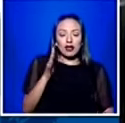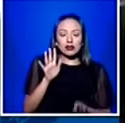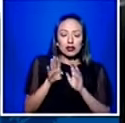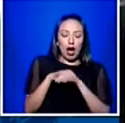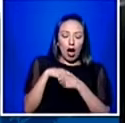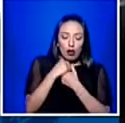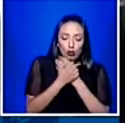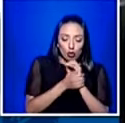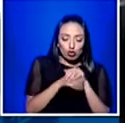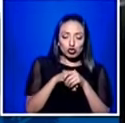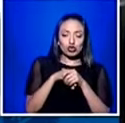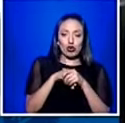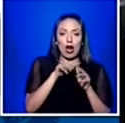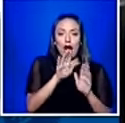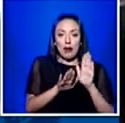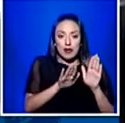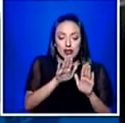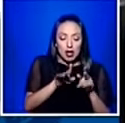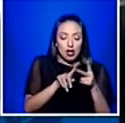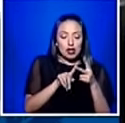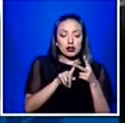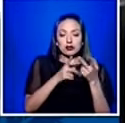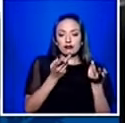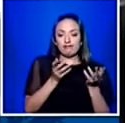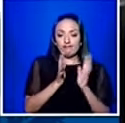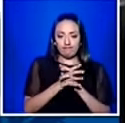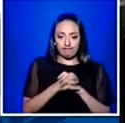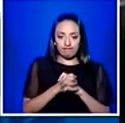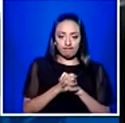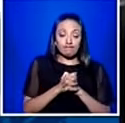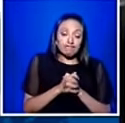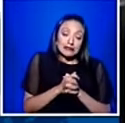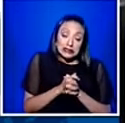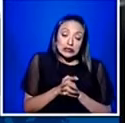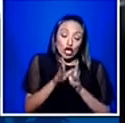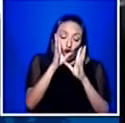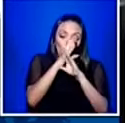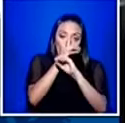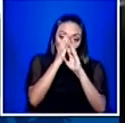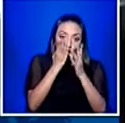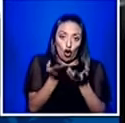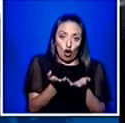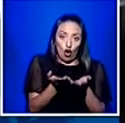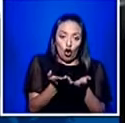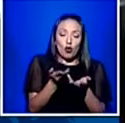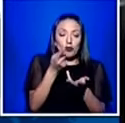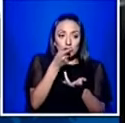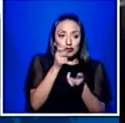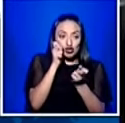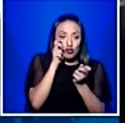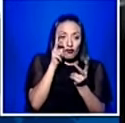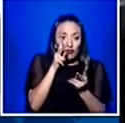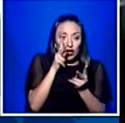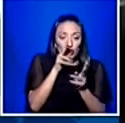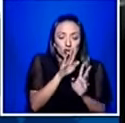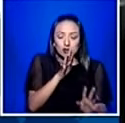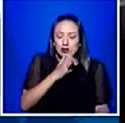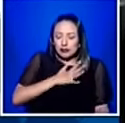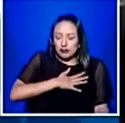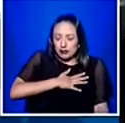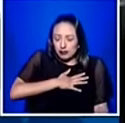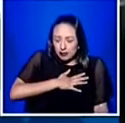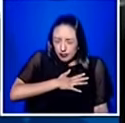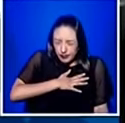de explotación y quién sabe de qué otras cosas. Obviamente, cuando nosotros escuchamos esta clase de cosas, y sobre